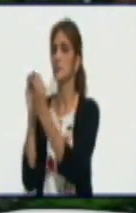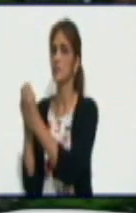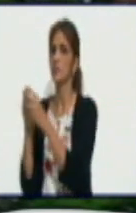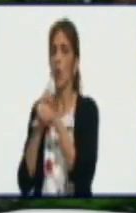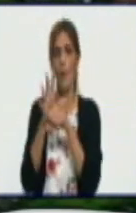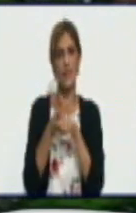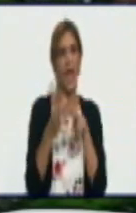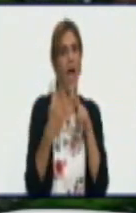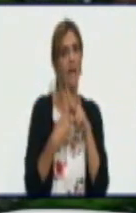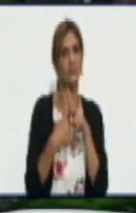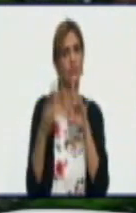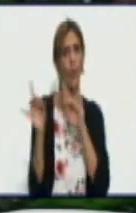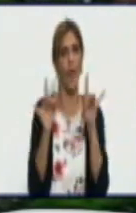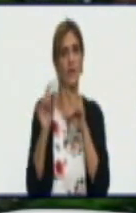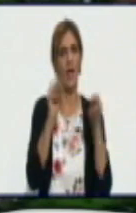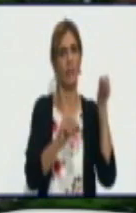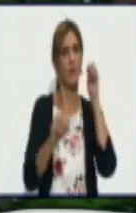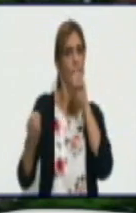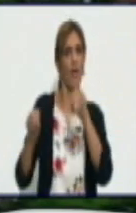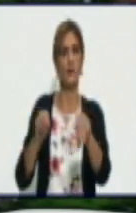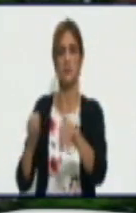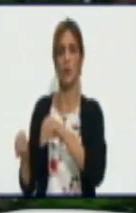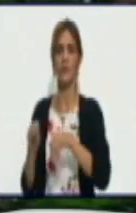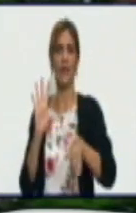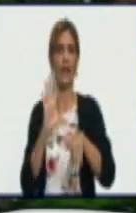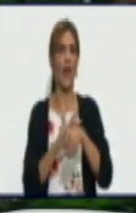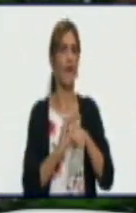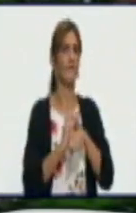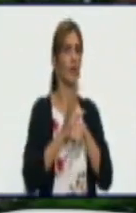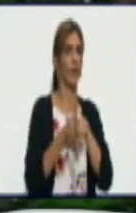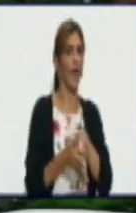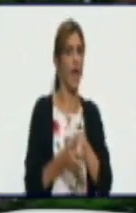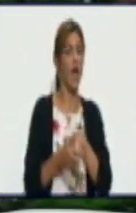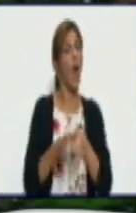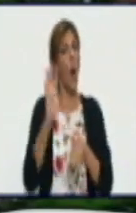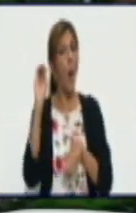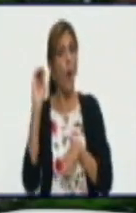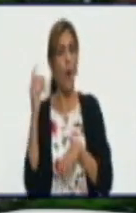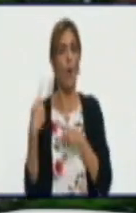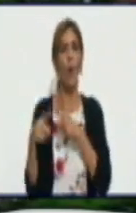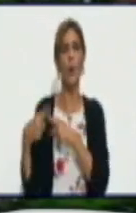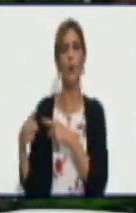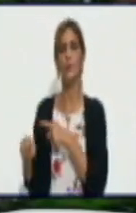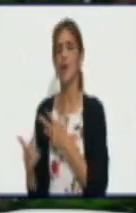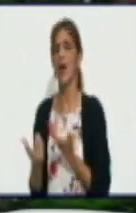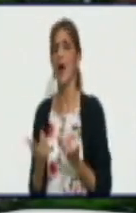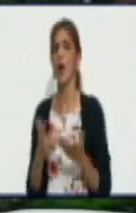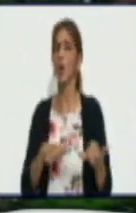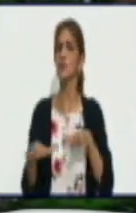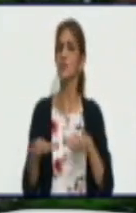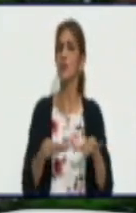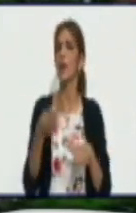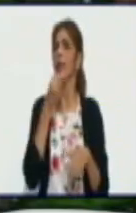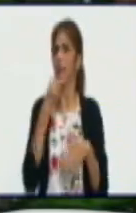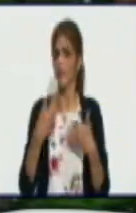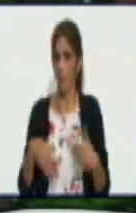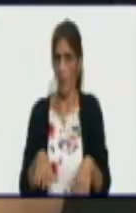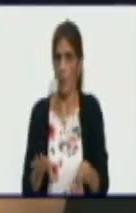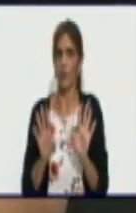enfermedad? Además de esos dos elementos, ¿existen otras condiciones que pudieran propiciar un rebrote de la enfermedad en los próximos